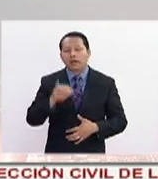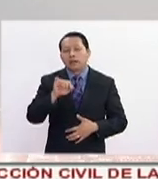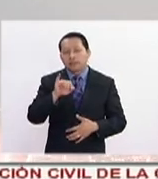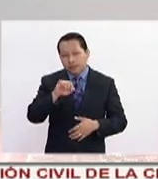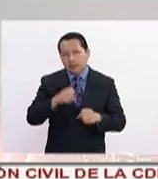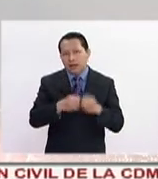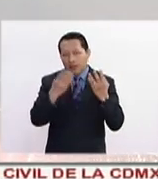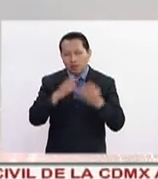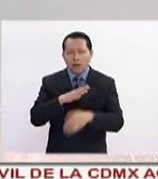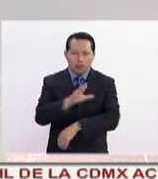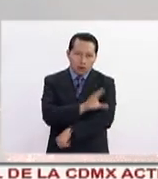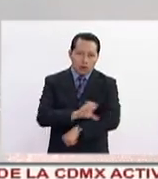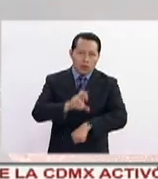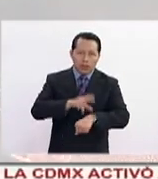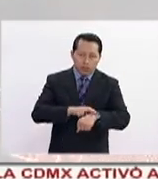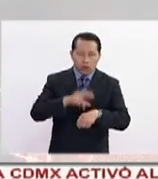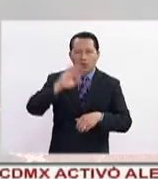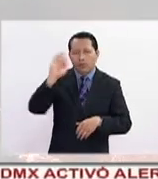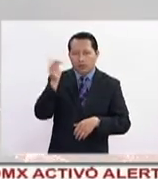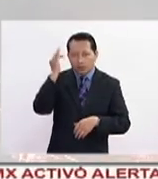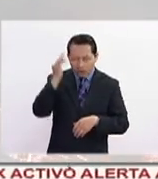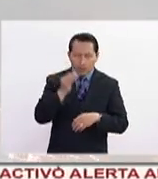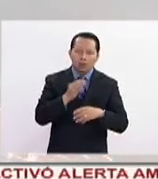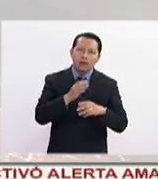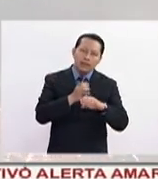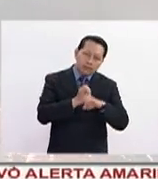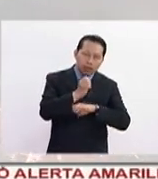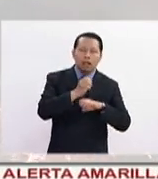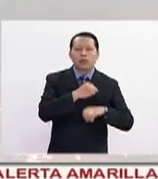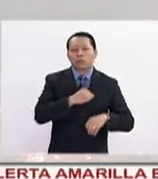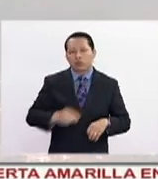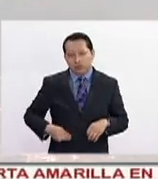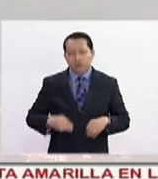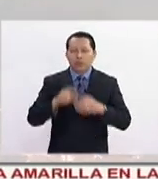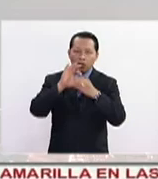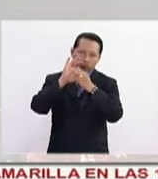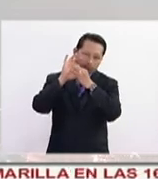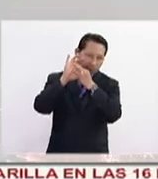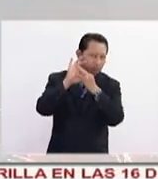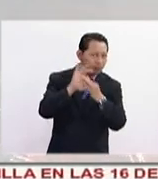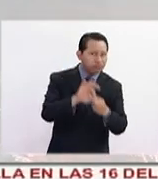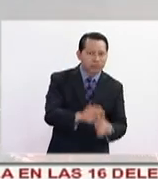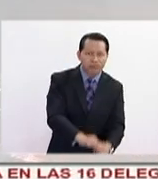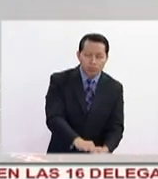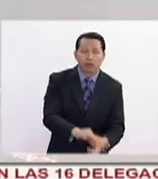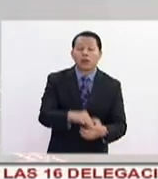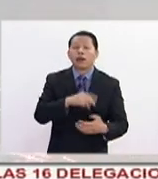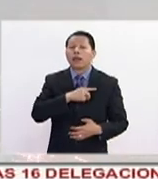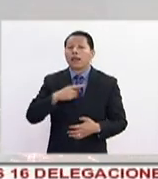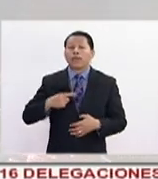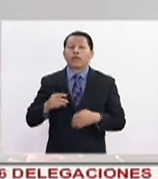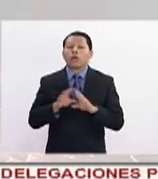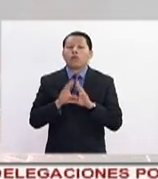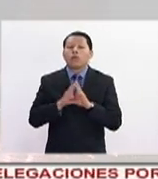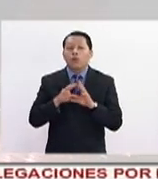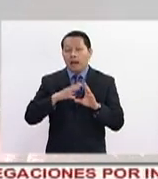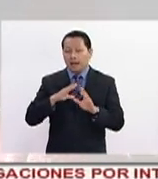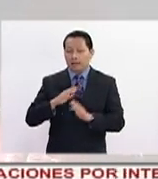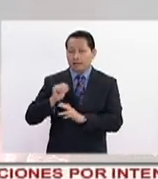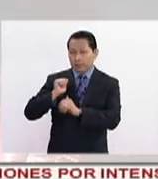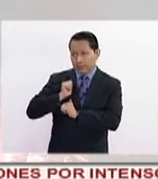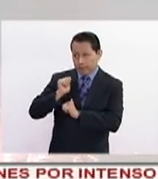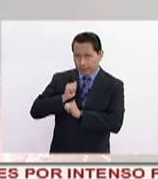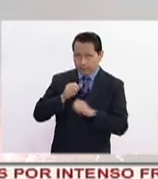haber una coordinación, federación, Estado y municipios. Deberá de haber una coordinación entre Fuerzas